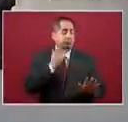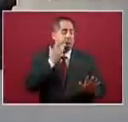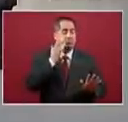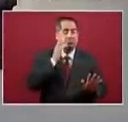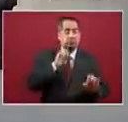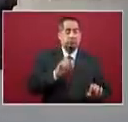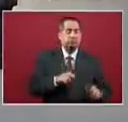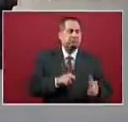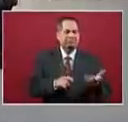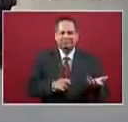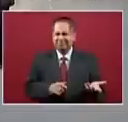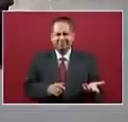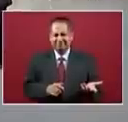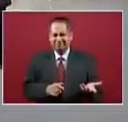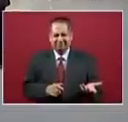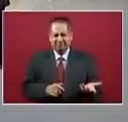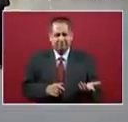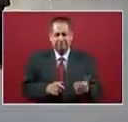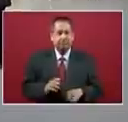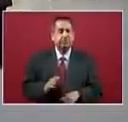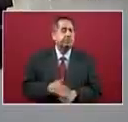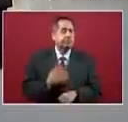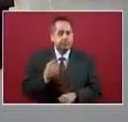¿Por qué